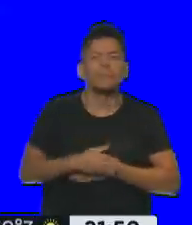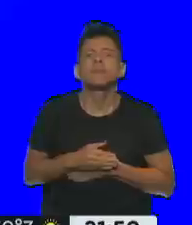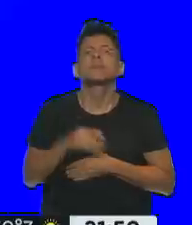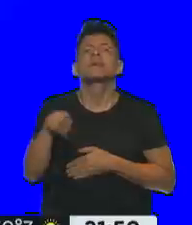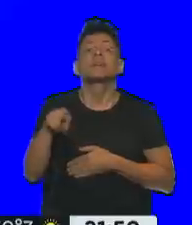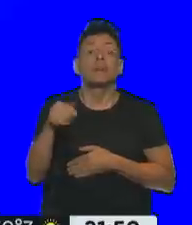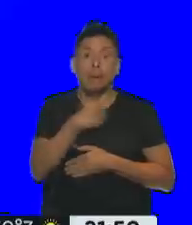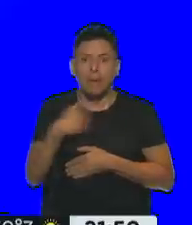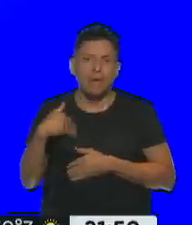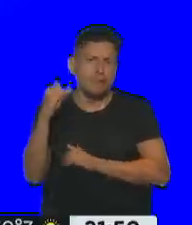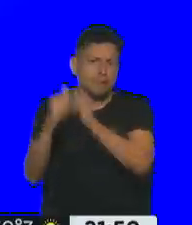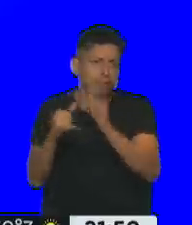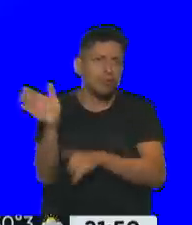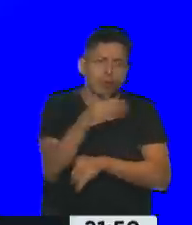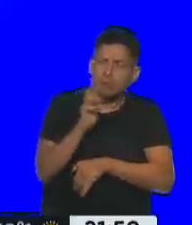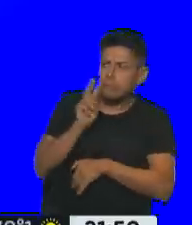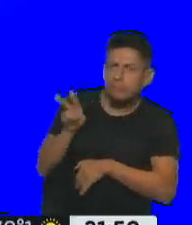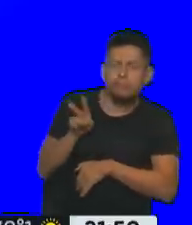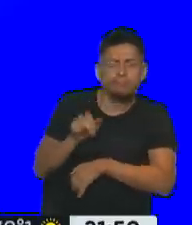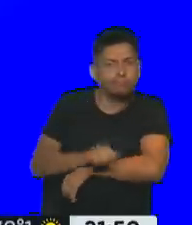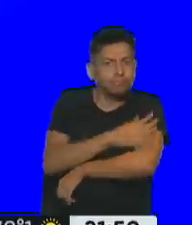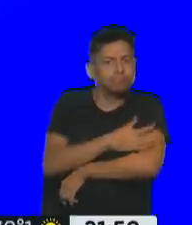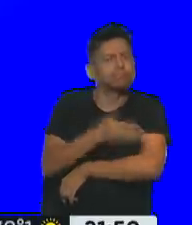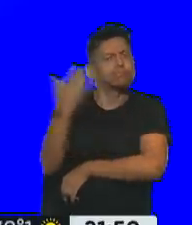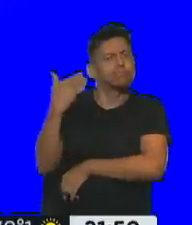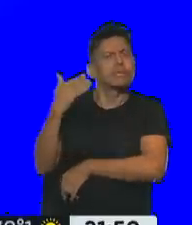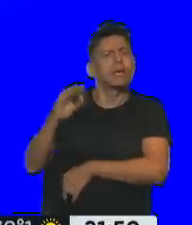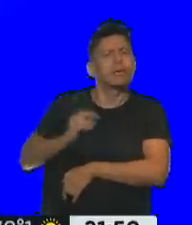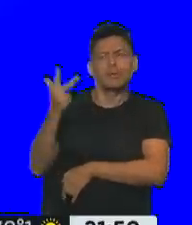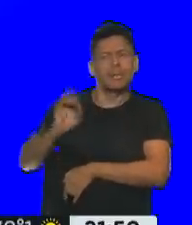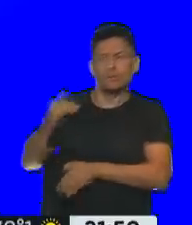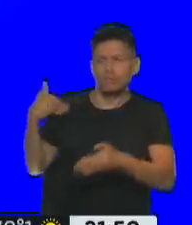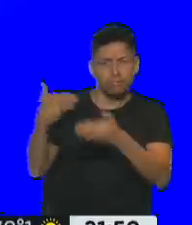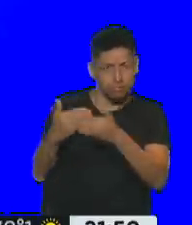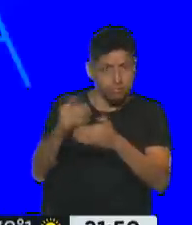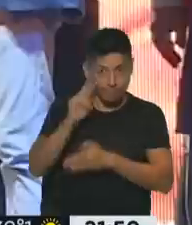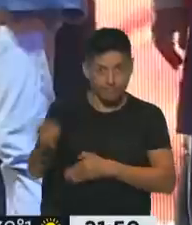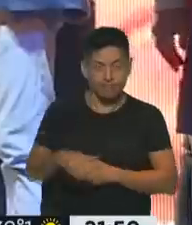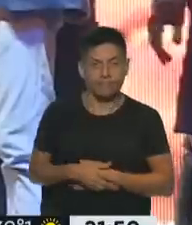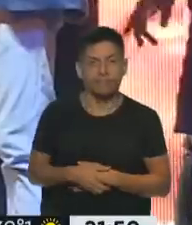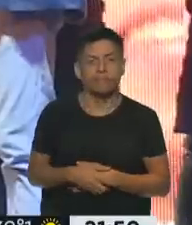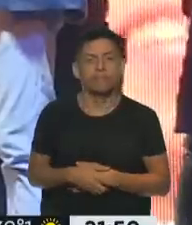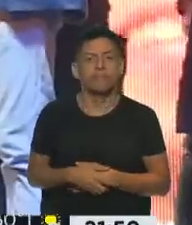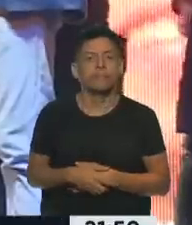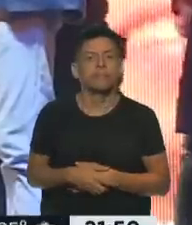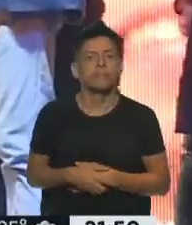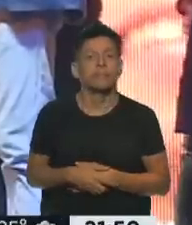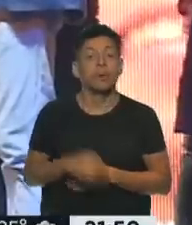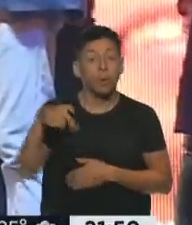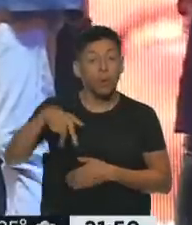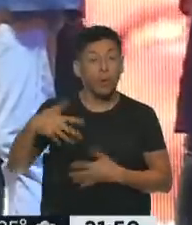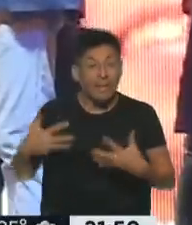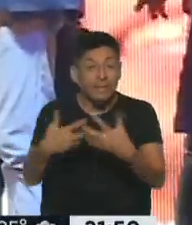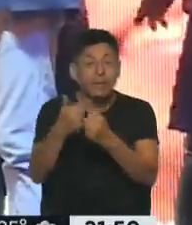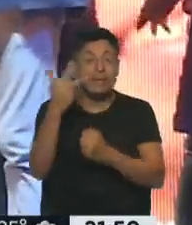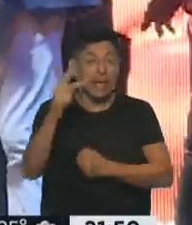de conmovernos desde aquel 18 de enero del año 2020. La escuchamos hace instantes. Hoy cumple tres años